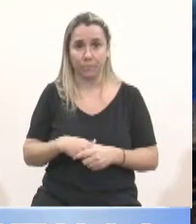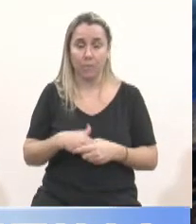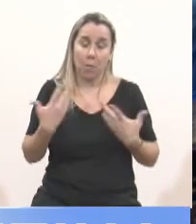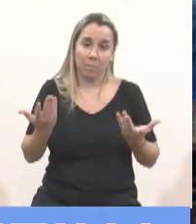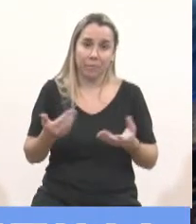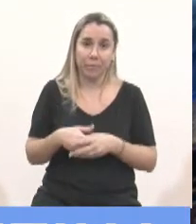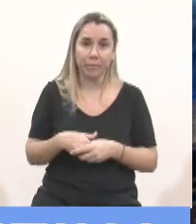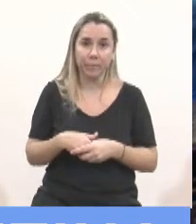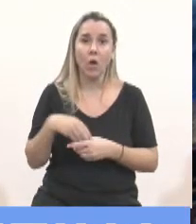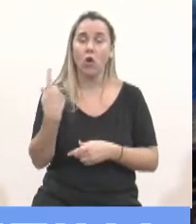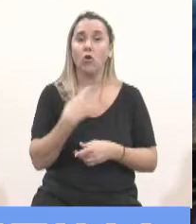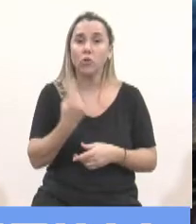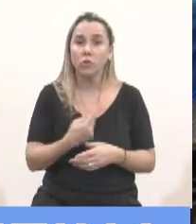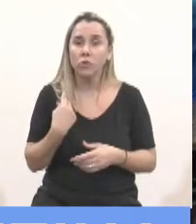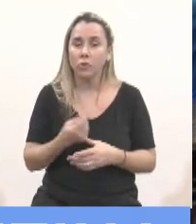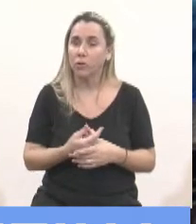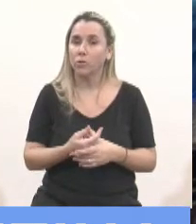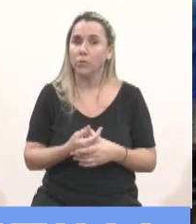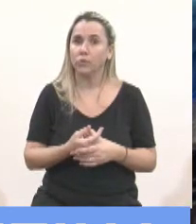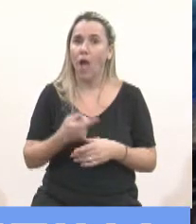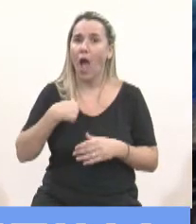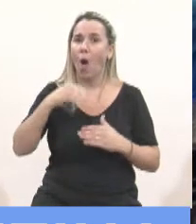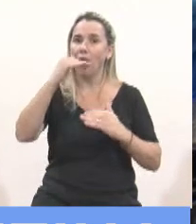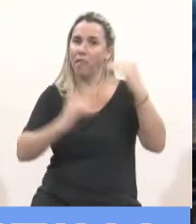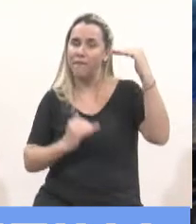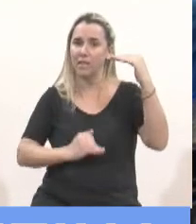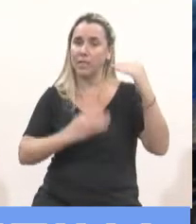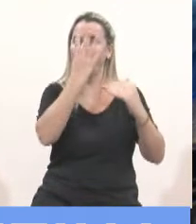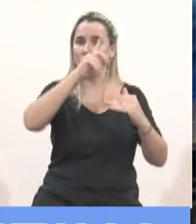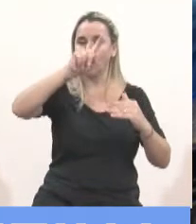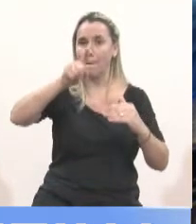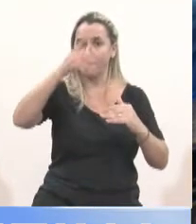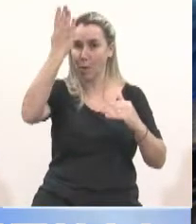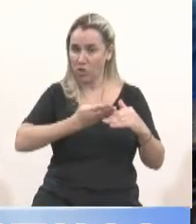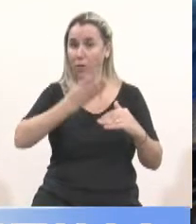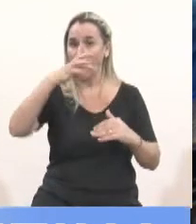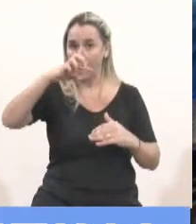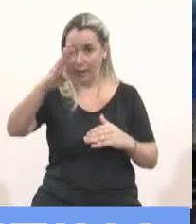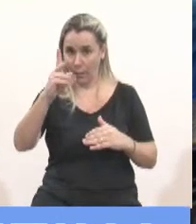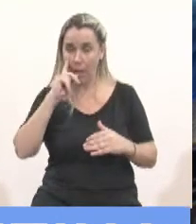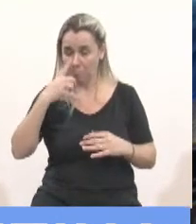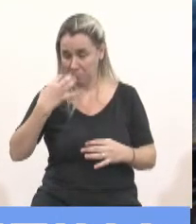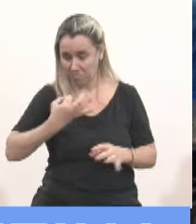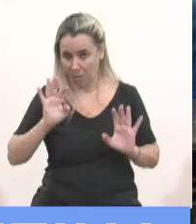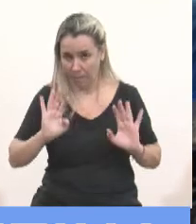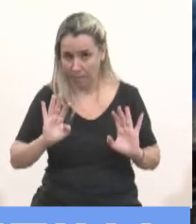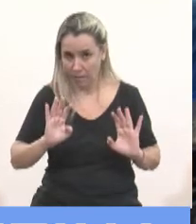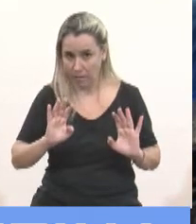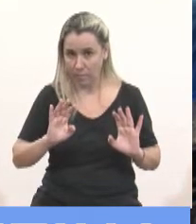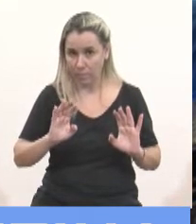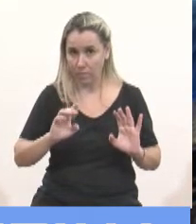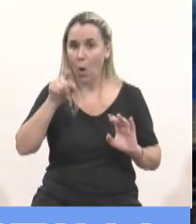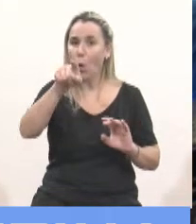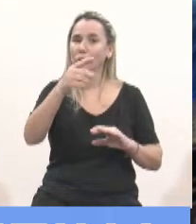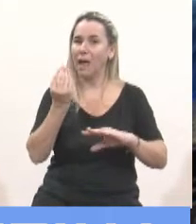bueno, nosotros tuvimos un déficit del 4% del PBI, eso es cierto, ¿verdad? Pero estaban en